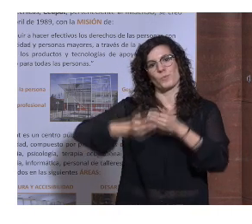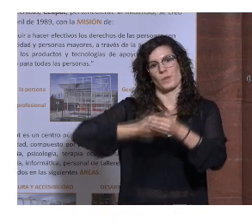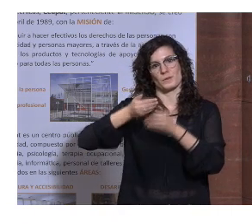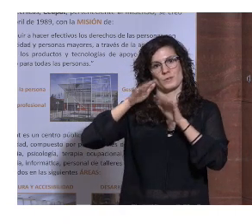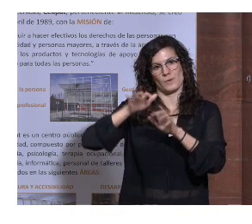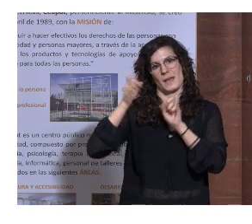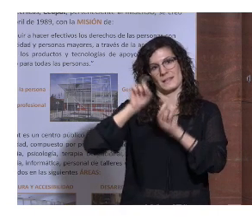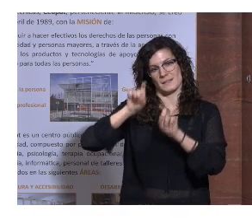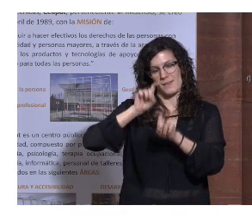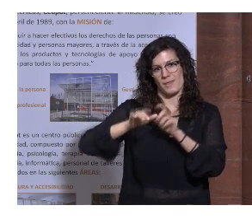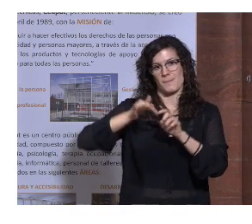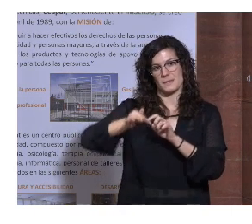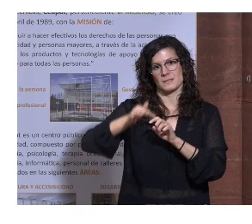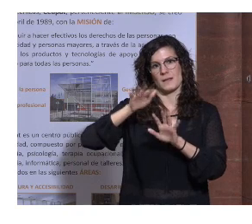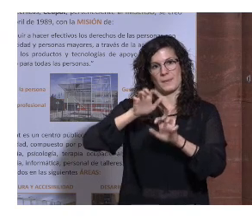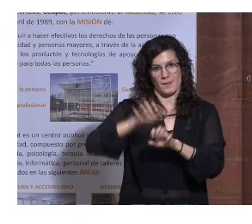de enseñanza y aprendizaje.